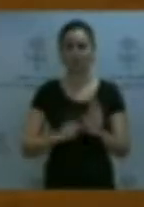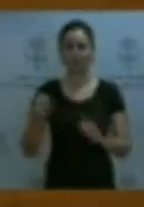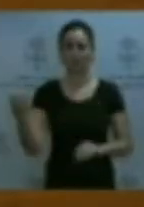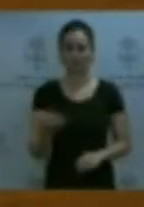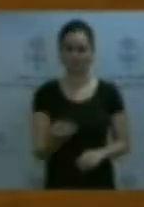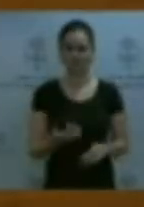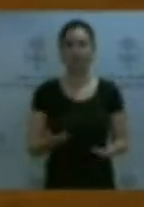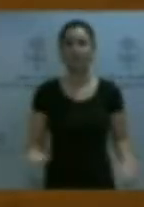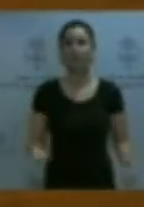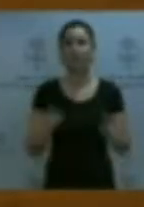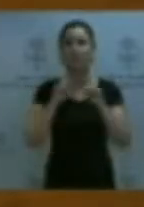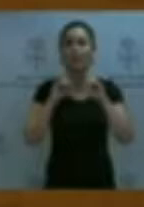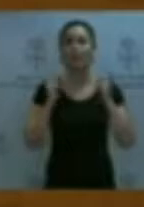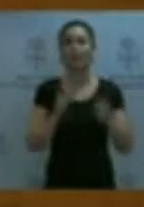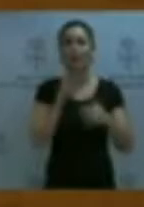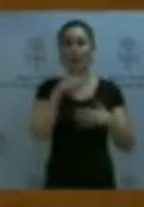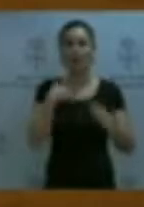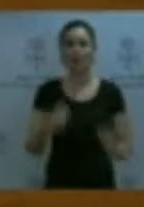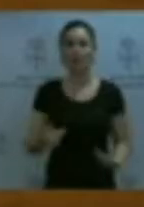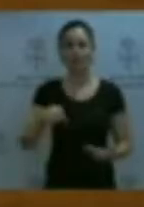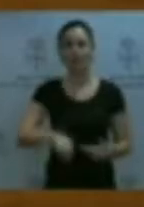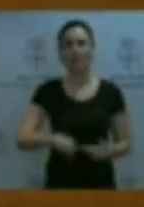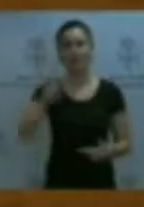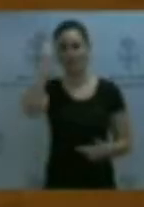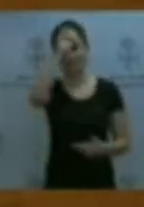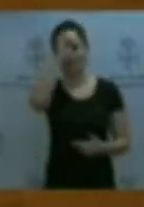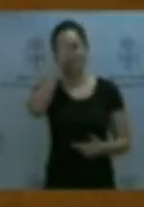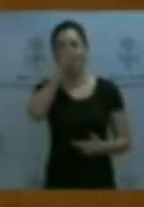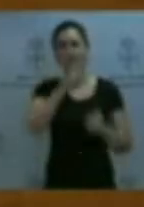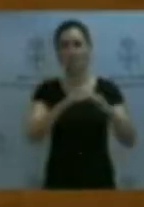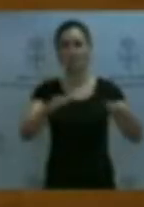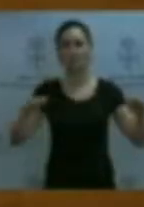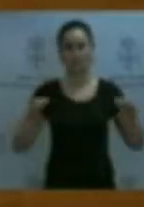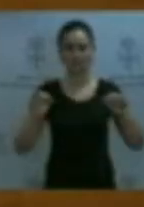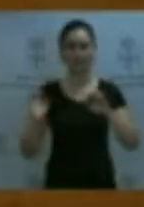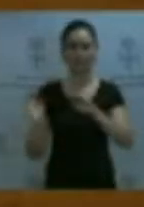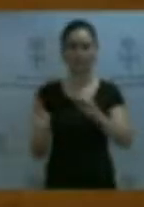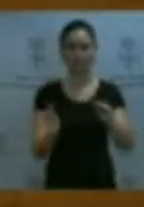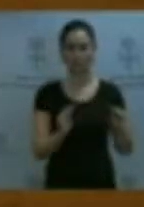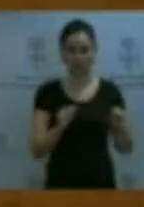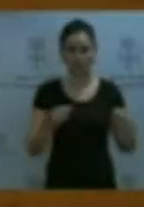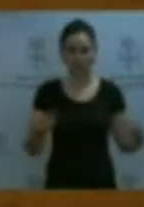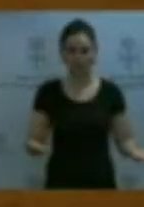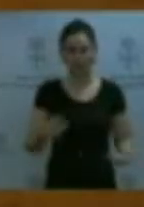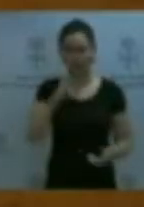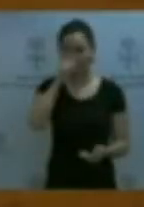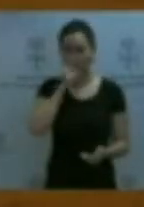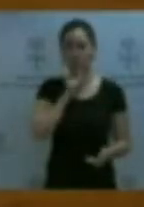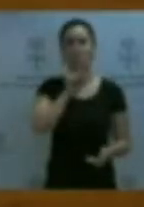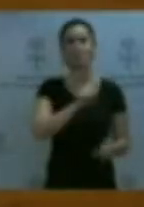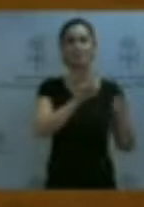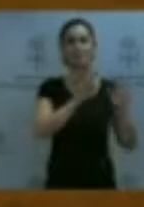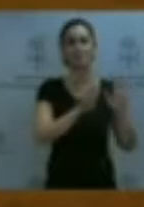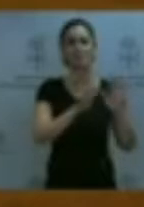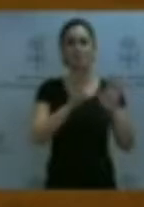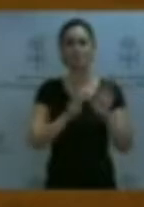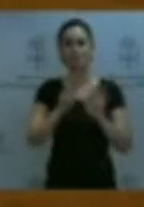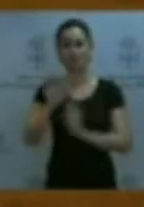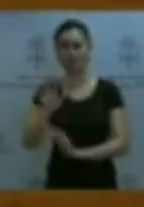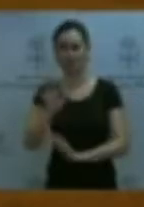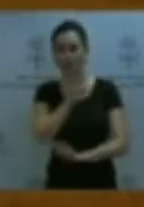a consideración de esta Cámara. Desde el año 85 a los tiempos actuales, desde luego, en